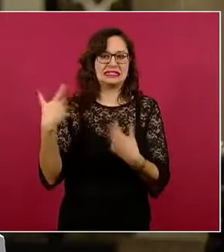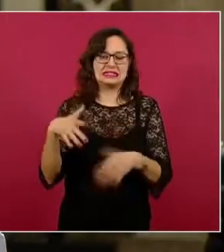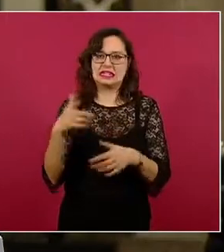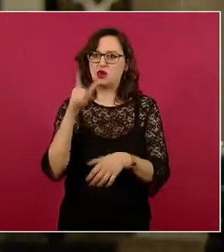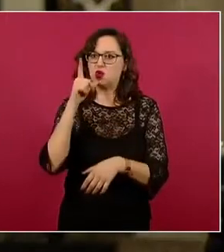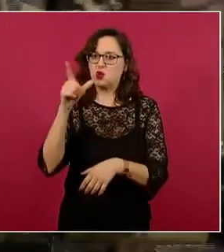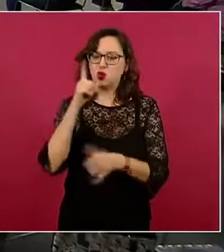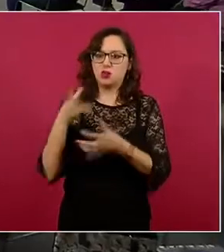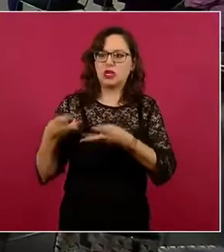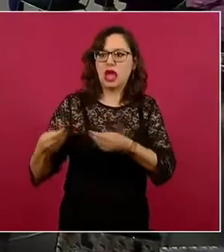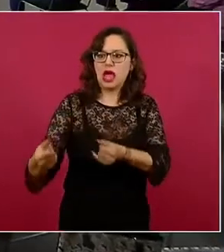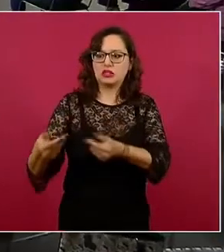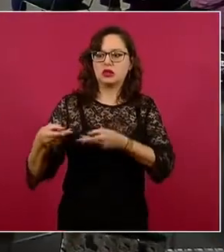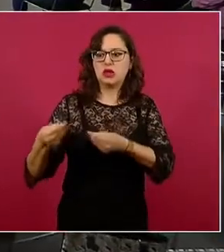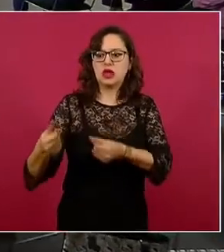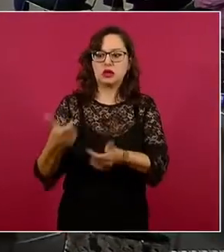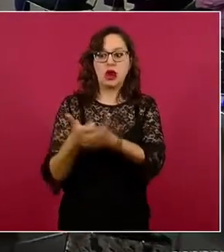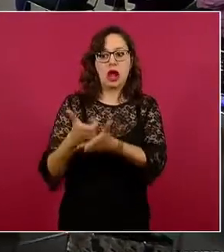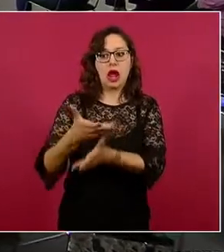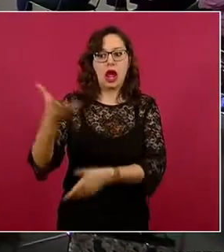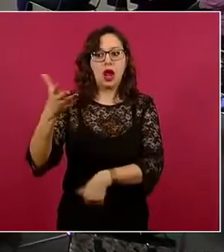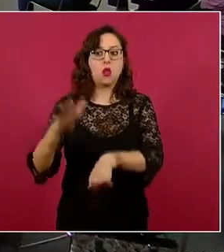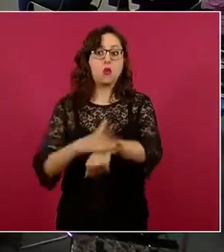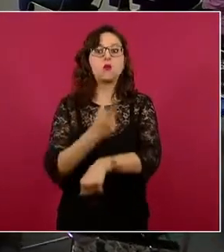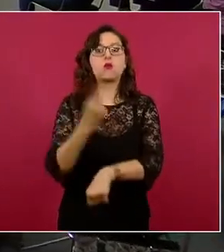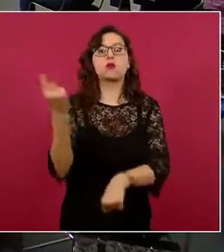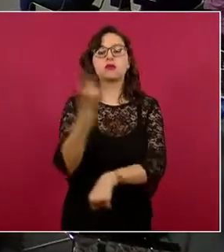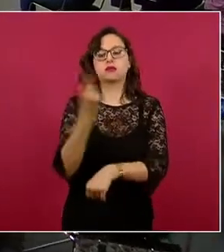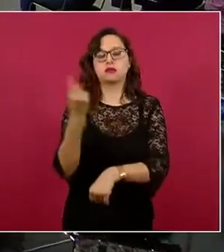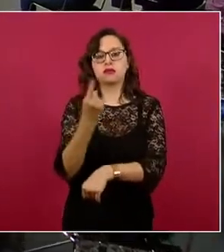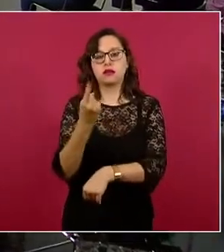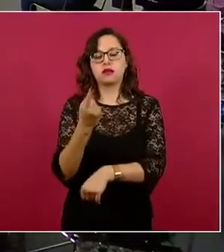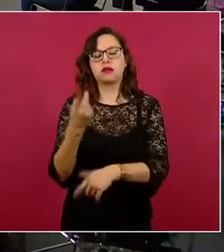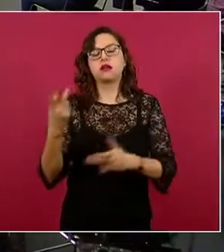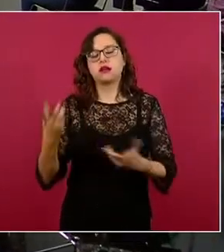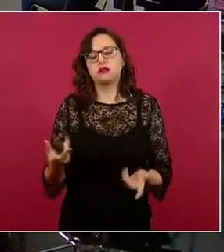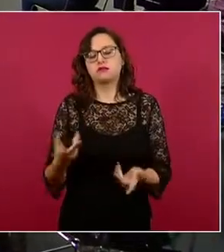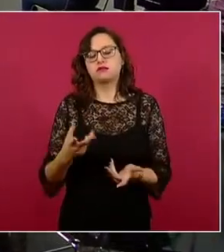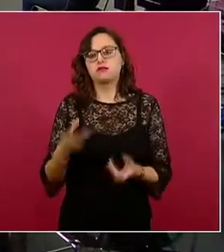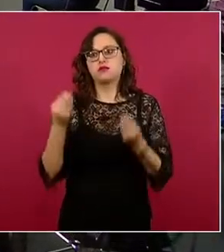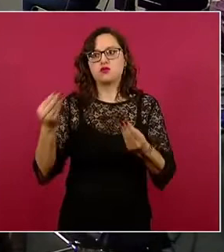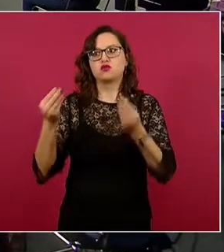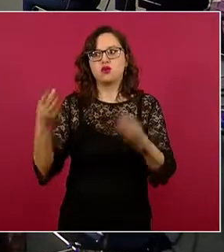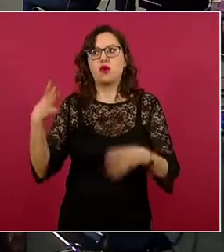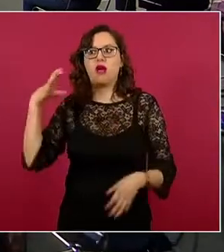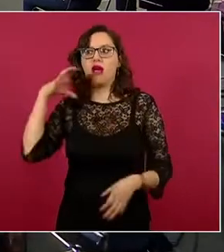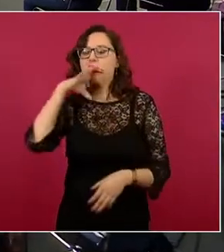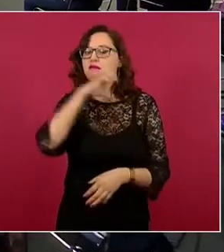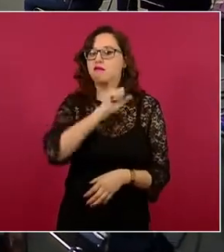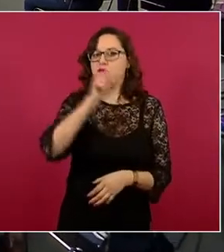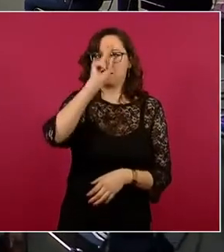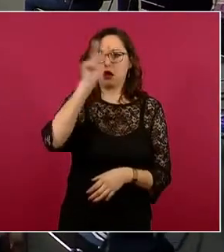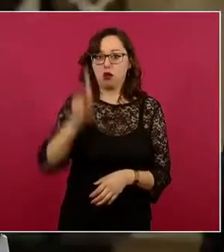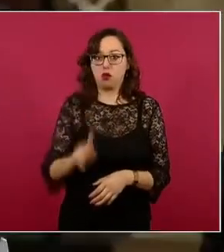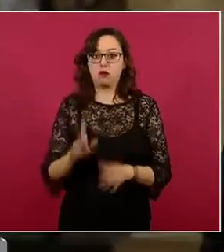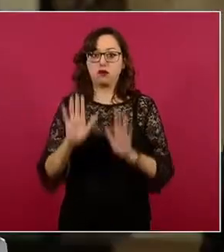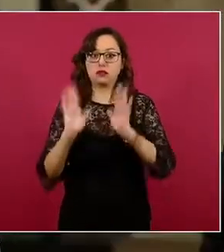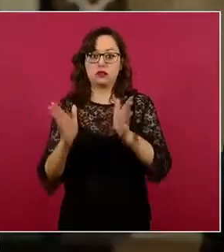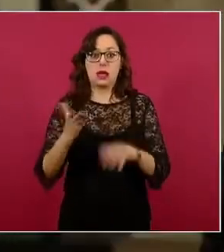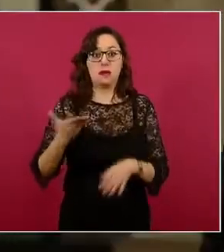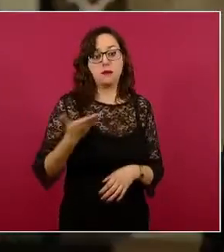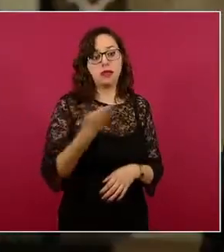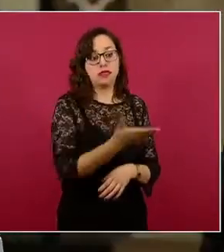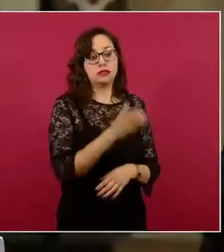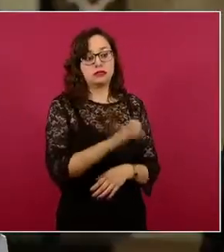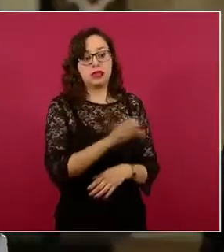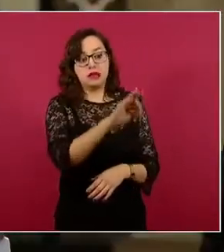renovando. El gobernador Alfonso Durazo anunció que ya está gestionando este subsidio ante la CFE y preguntarle qué se requiere